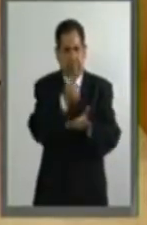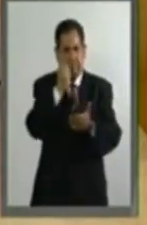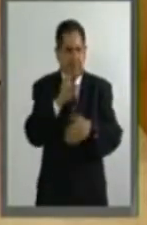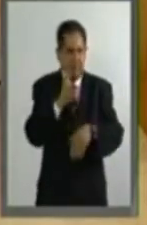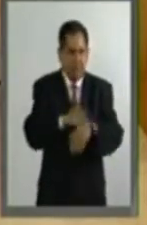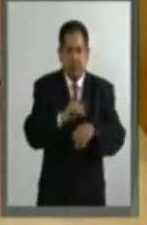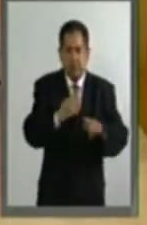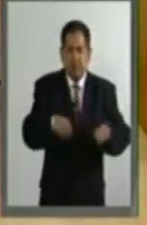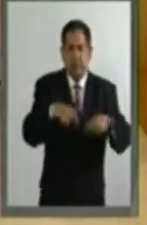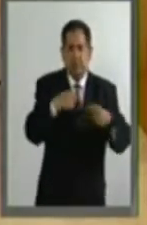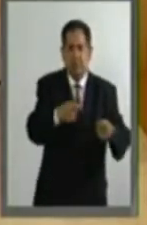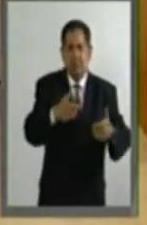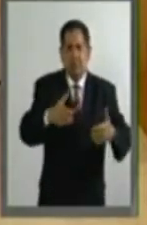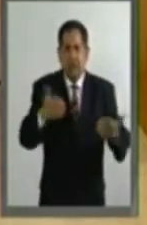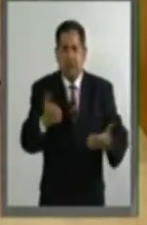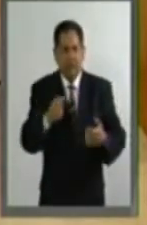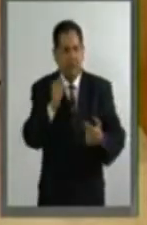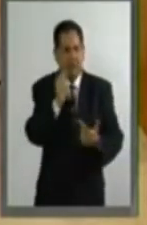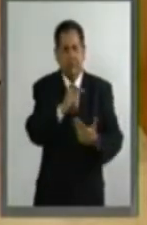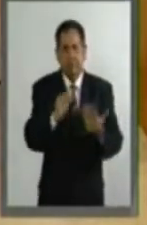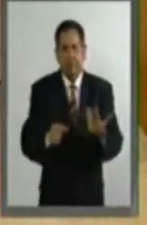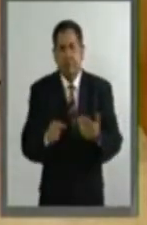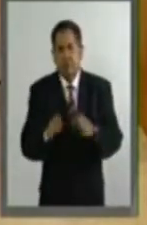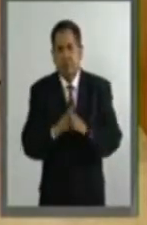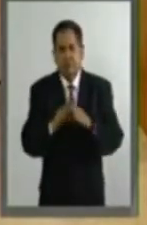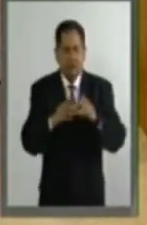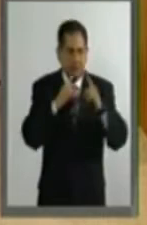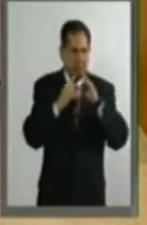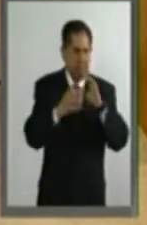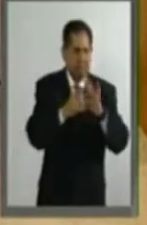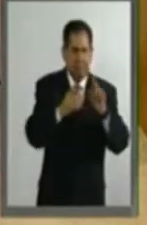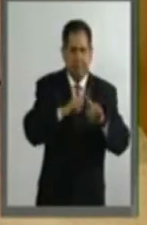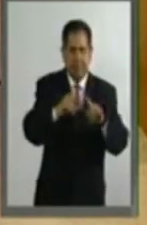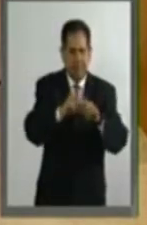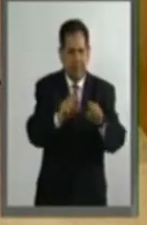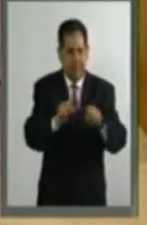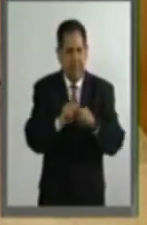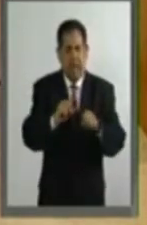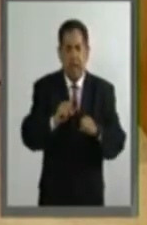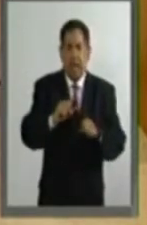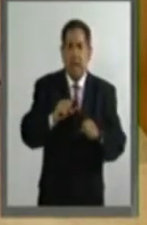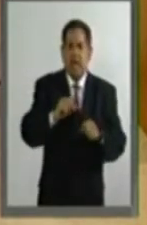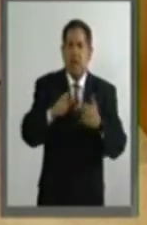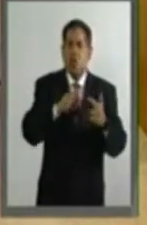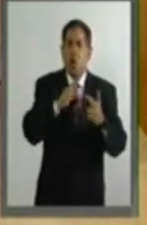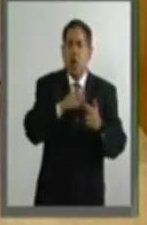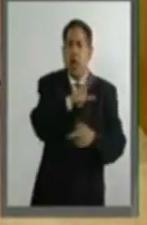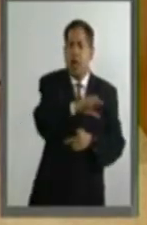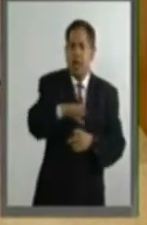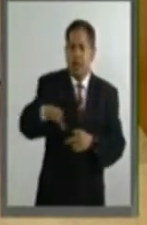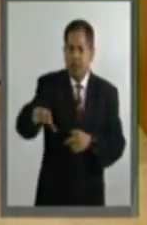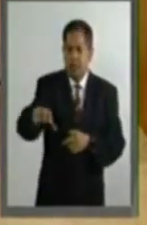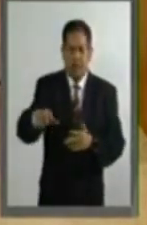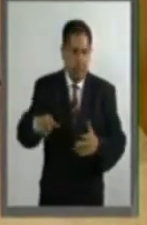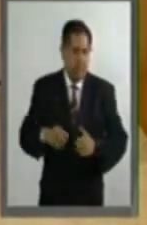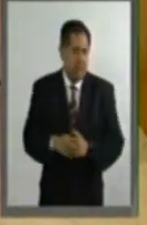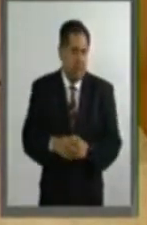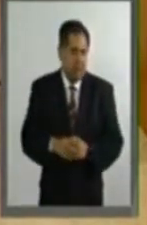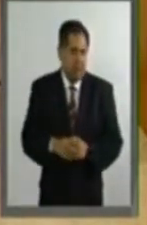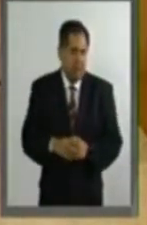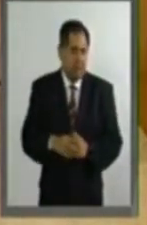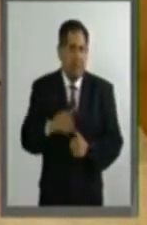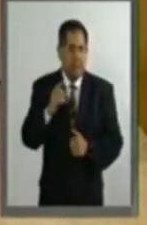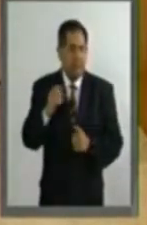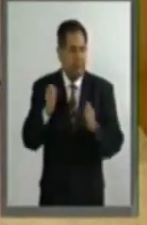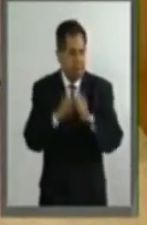autorizar la creación y funcionamiento de estas salas regionales. De tal manera que, en base